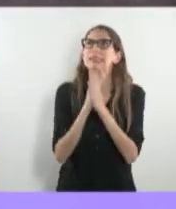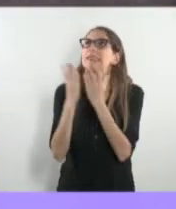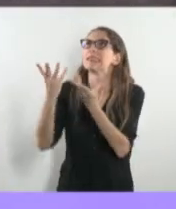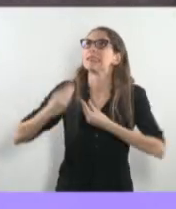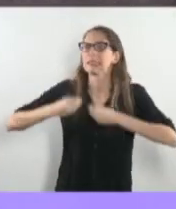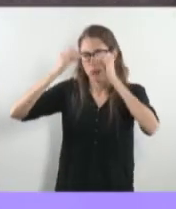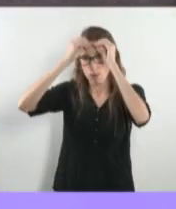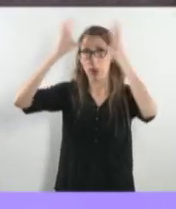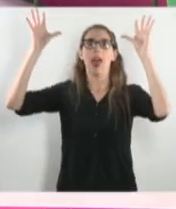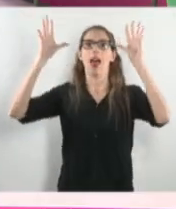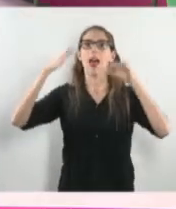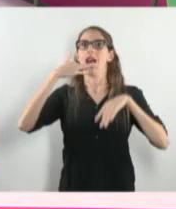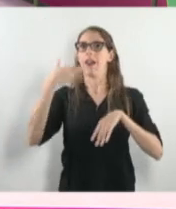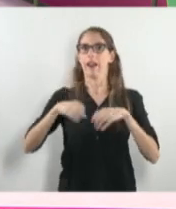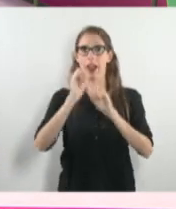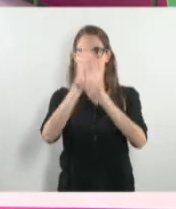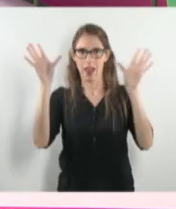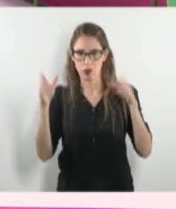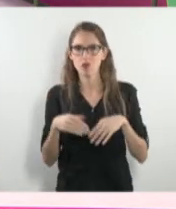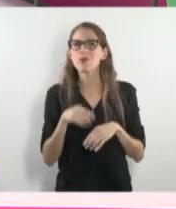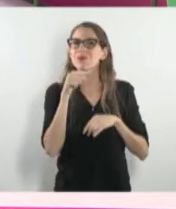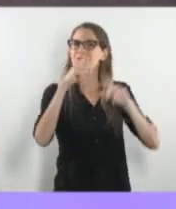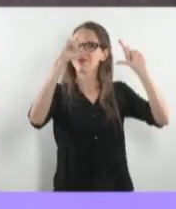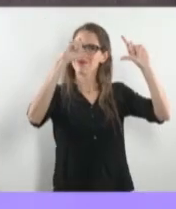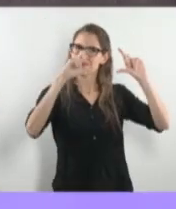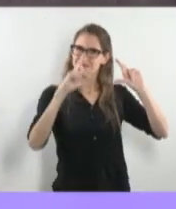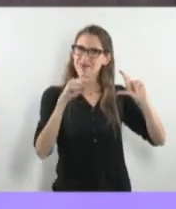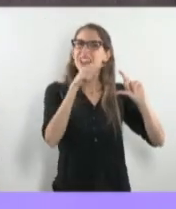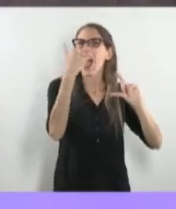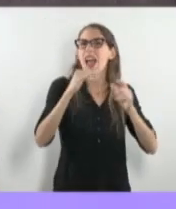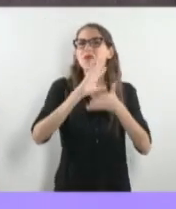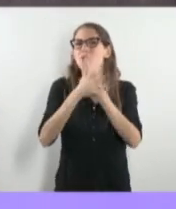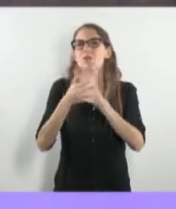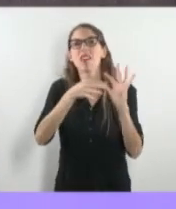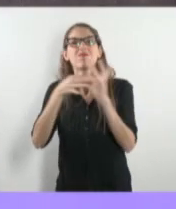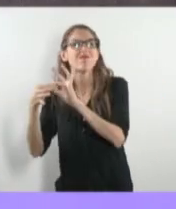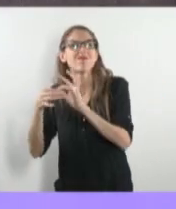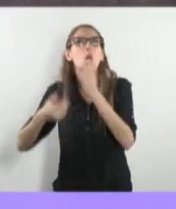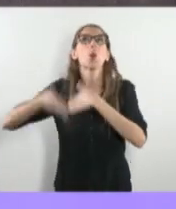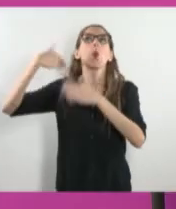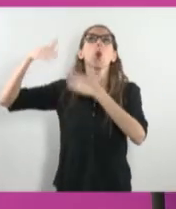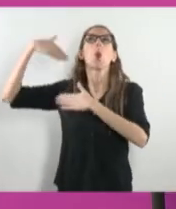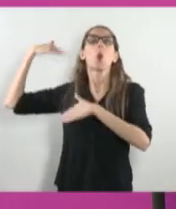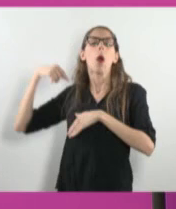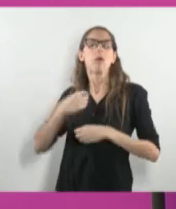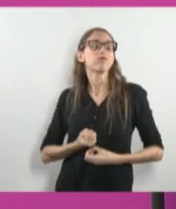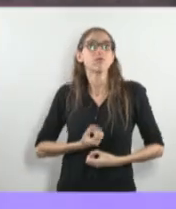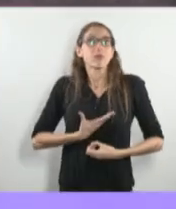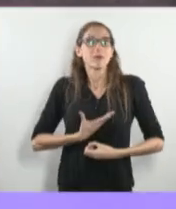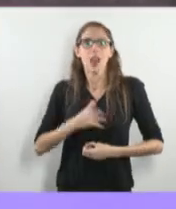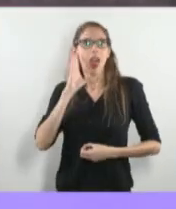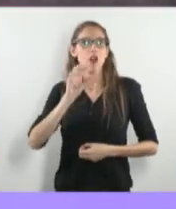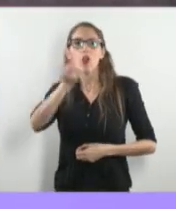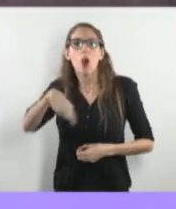que me iluminen, ¿no? Pero hay una idea muy mitológica uh-huh. de que en realidad la vieja idea de inspiración tiene que ver con eso, ¿no? Como